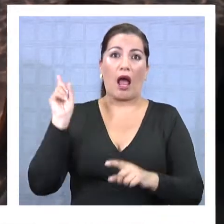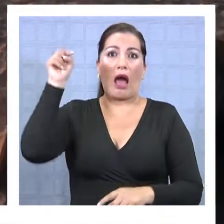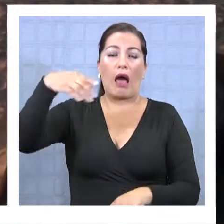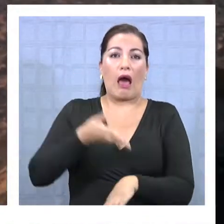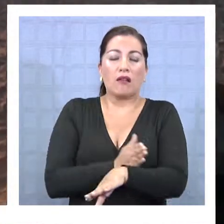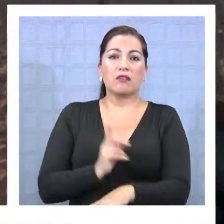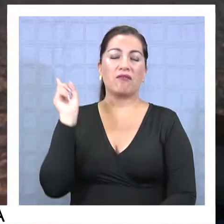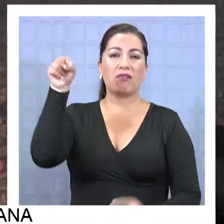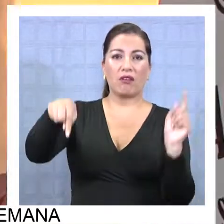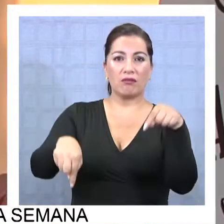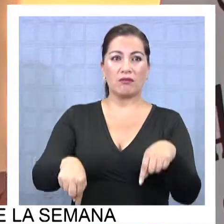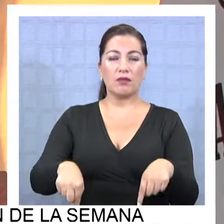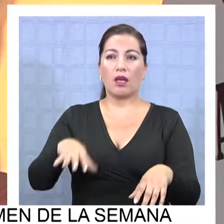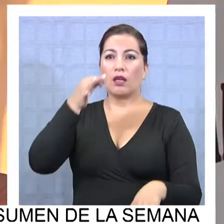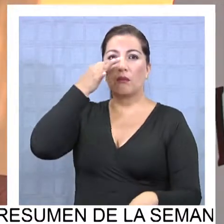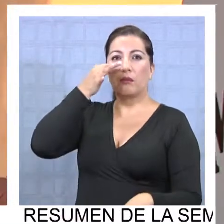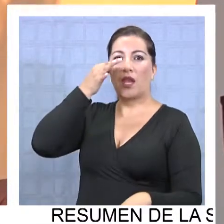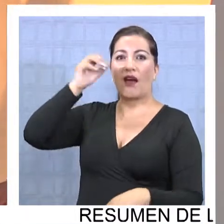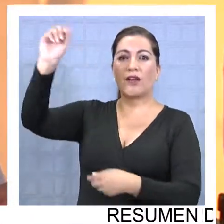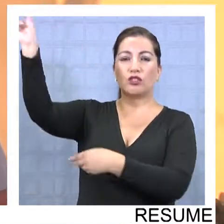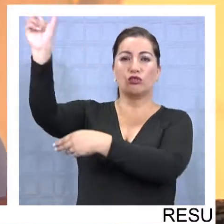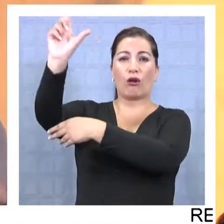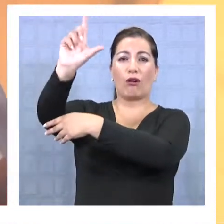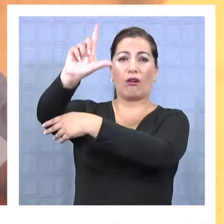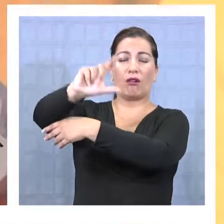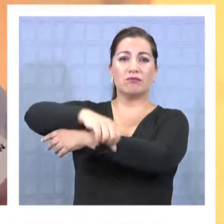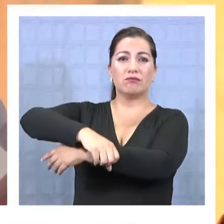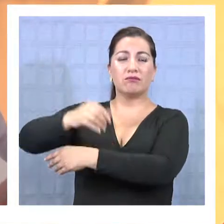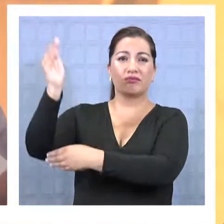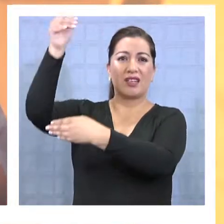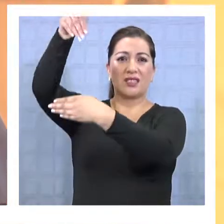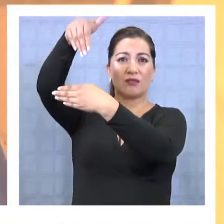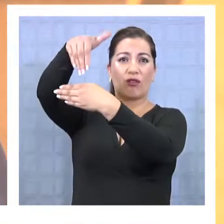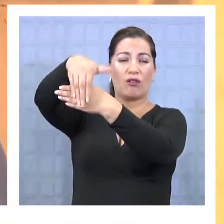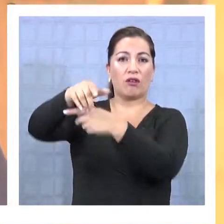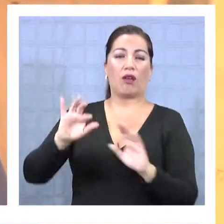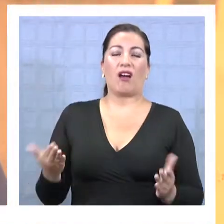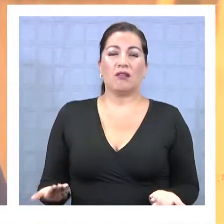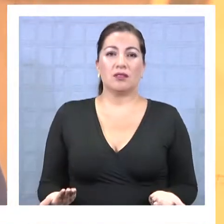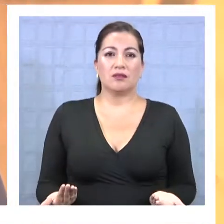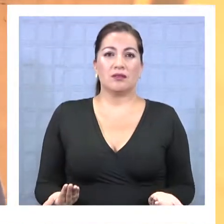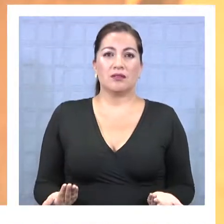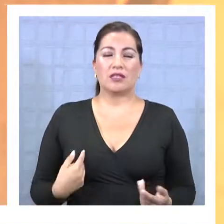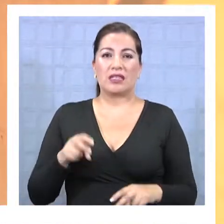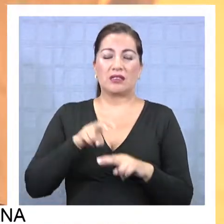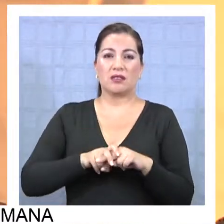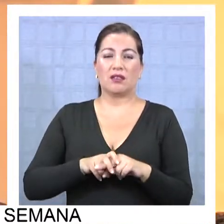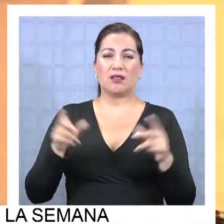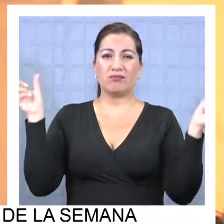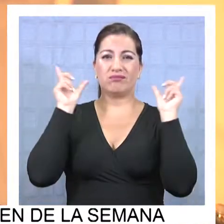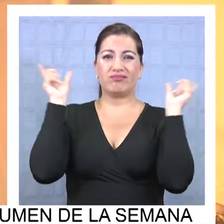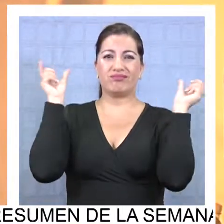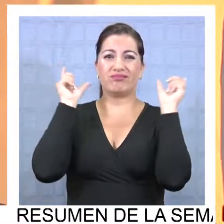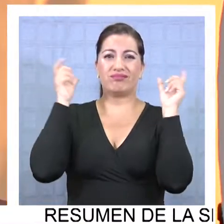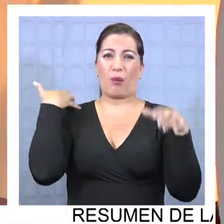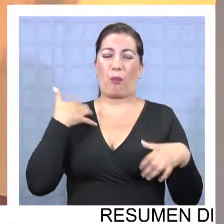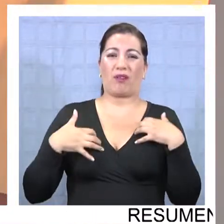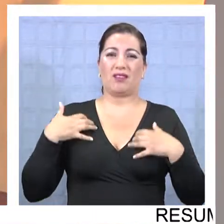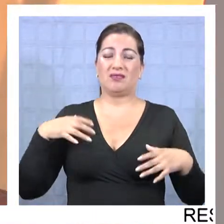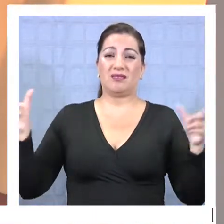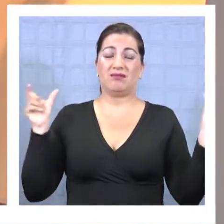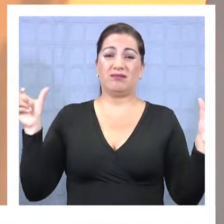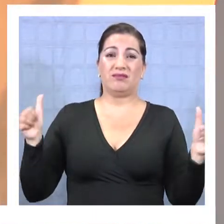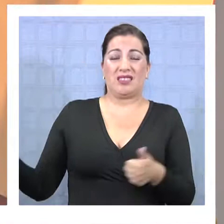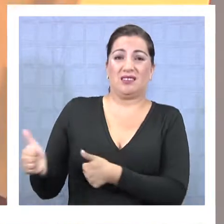antes venía, se sentaba, miraba la puesta de sol, era hermoso, relajante. Y hoy en día te sientas y lo único que sientes es el ruido de un motor